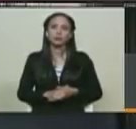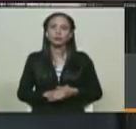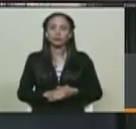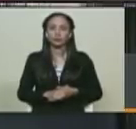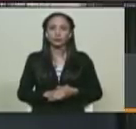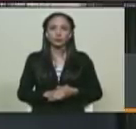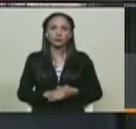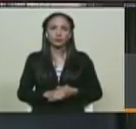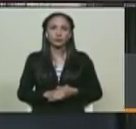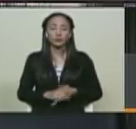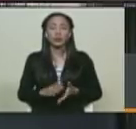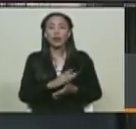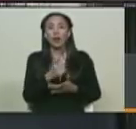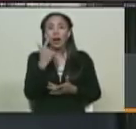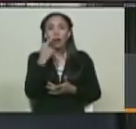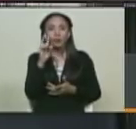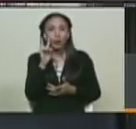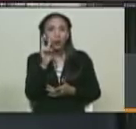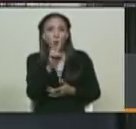Y que nuestros ojos ven